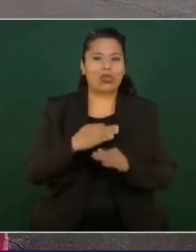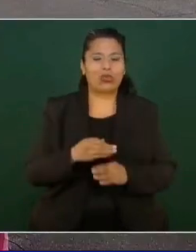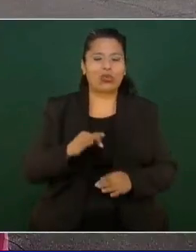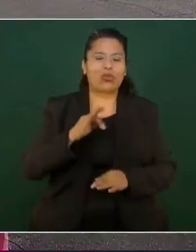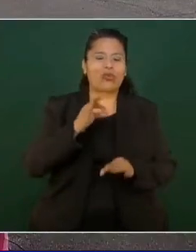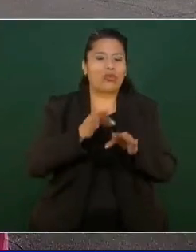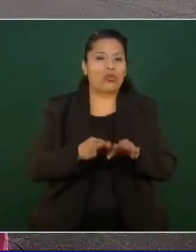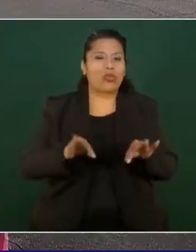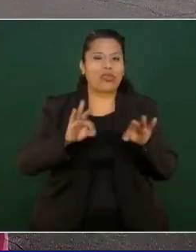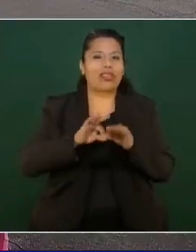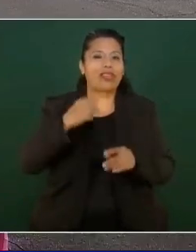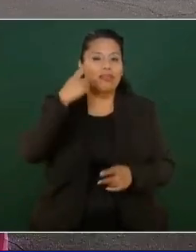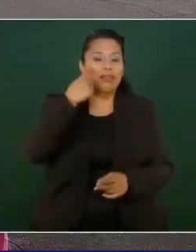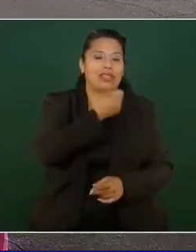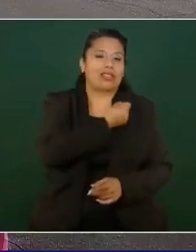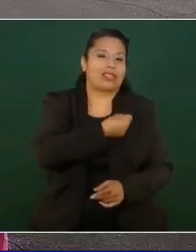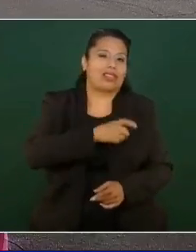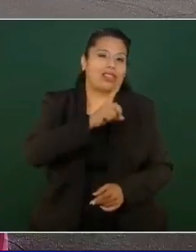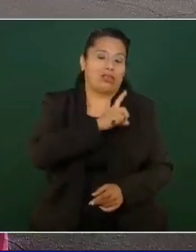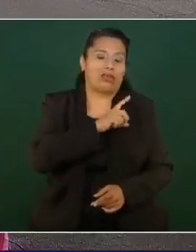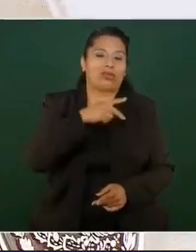salud.